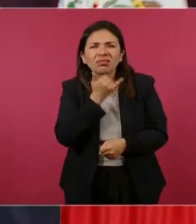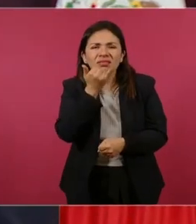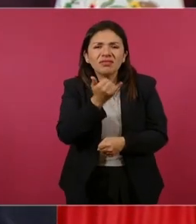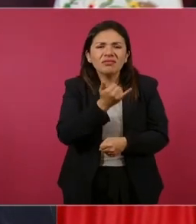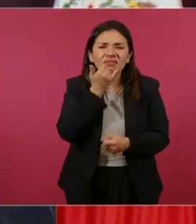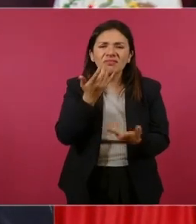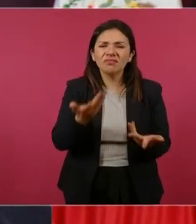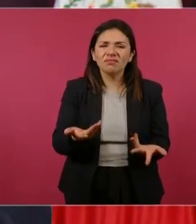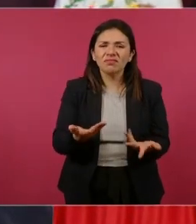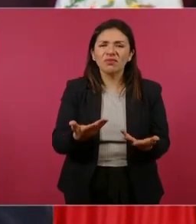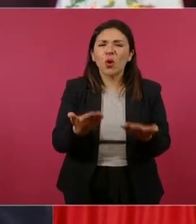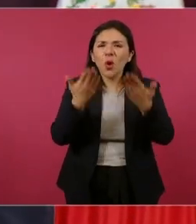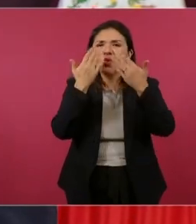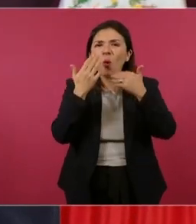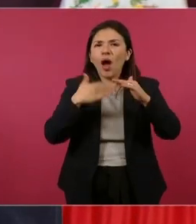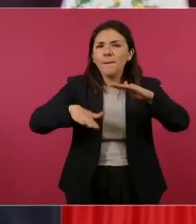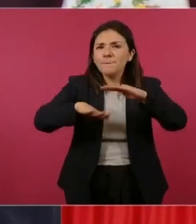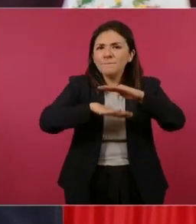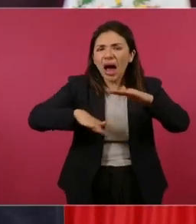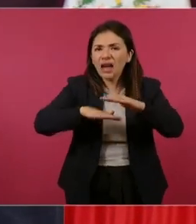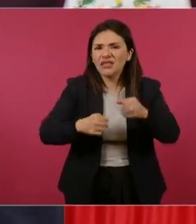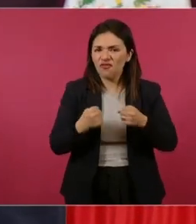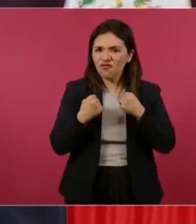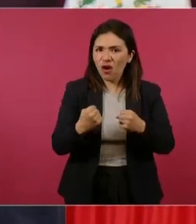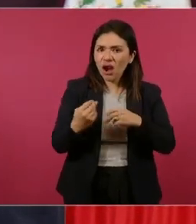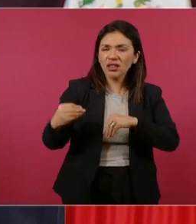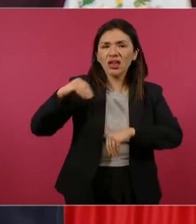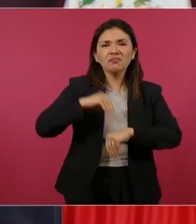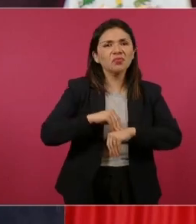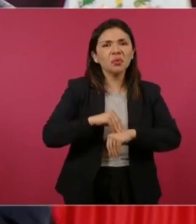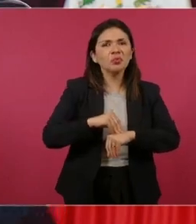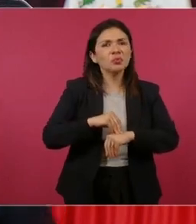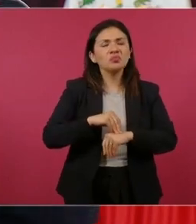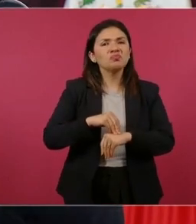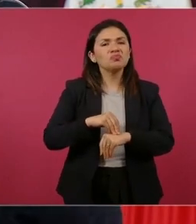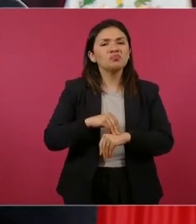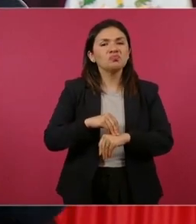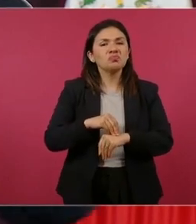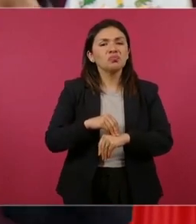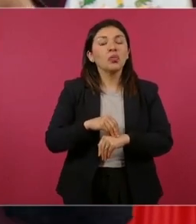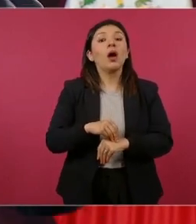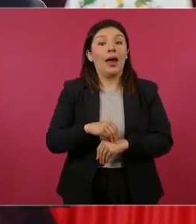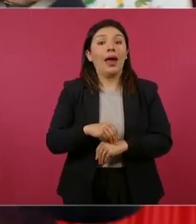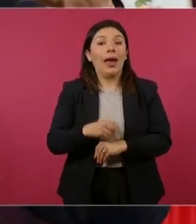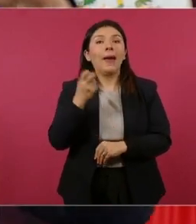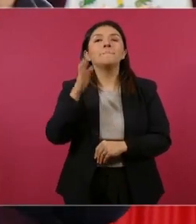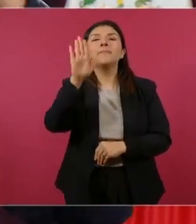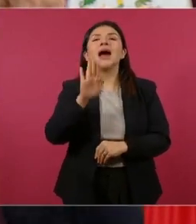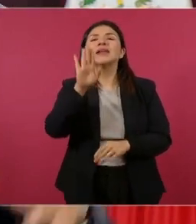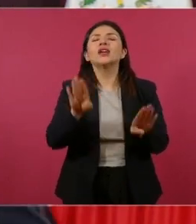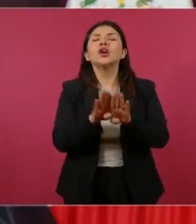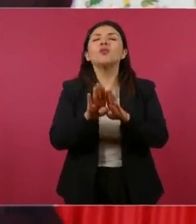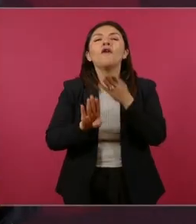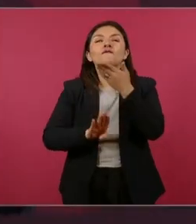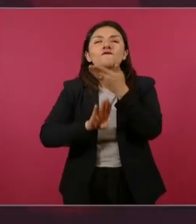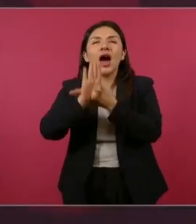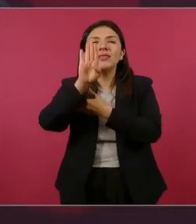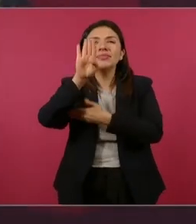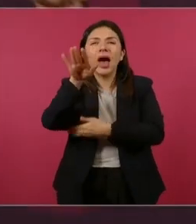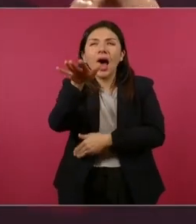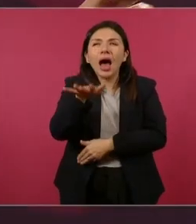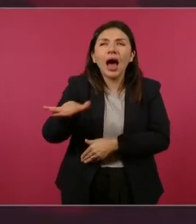Sin asiento, sin establecerse por completo, pero es como un fantasma, ¿no?